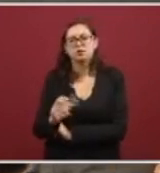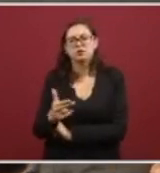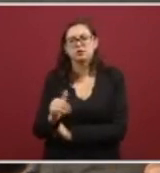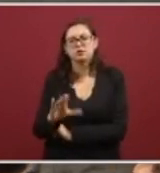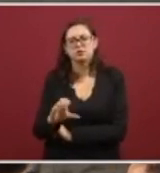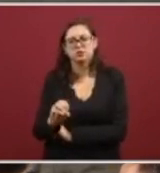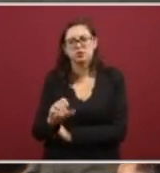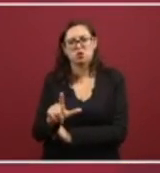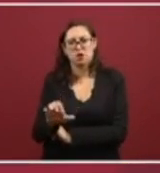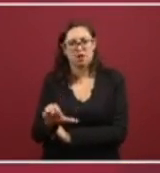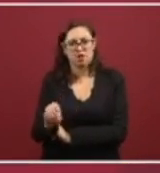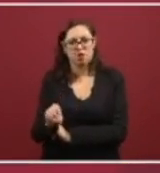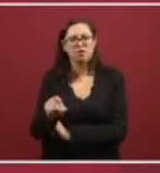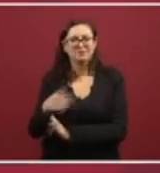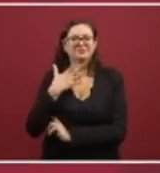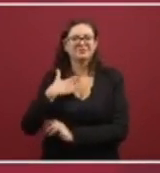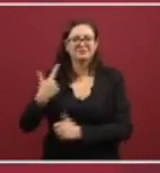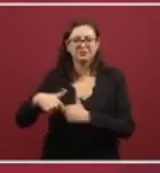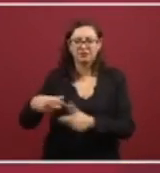huachicoleo,